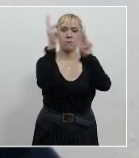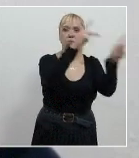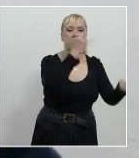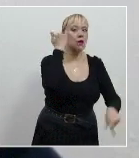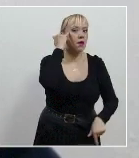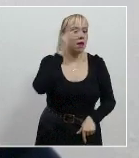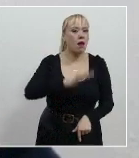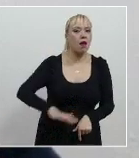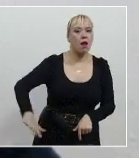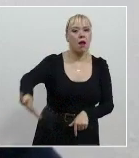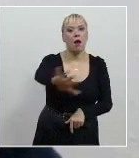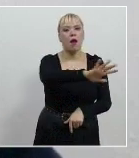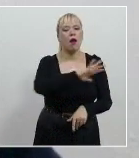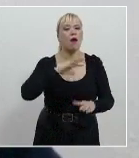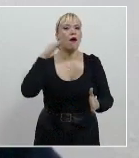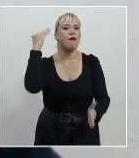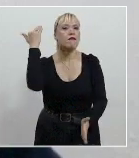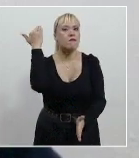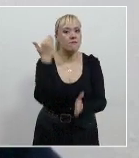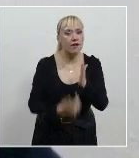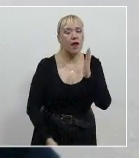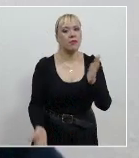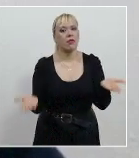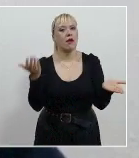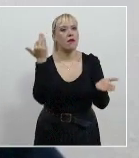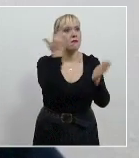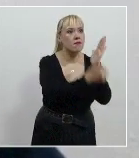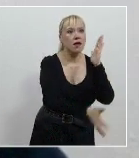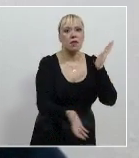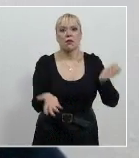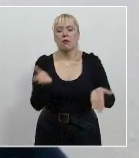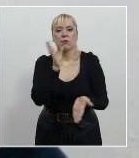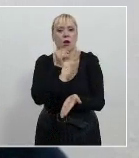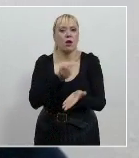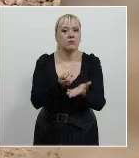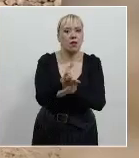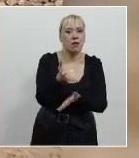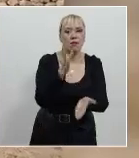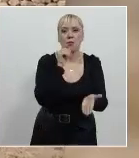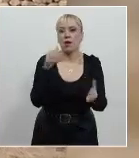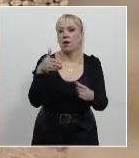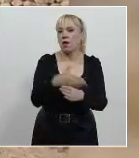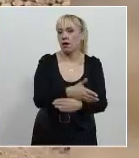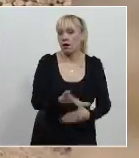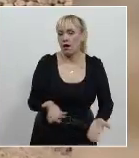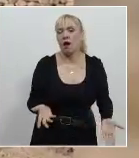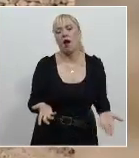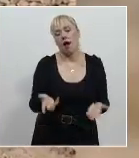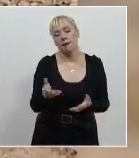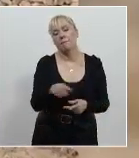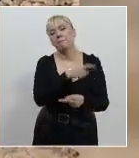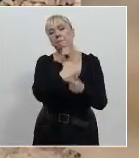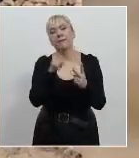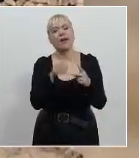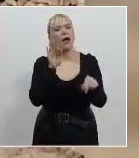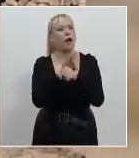indígenas, precisamente por la falta de construcción de las vías generales de comunicación. A través de un segundo amparo, el asesor logró